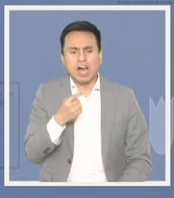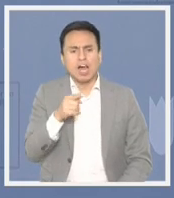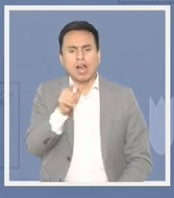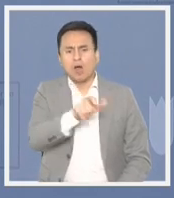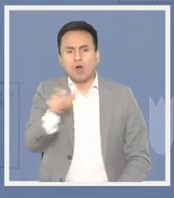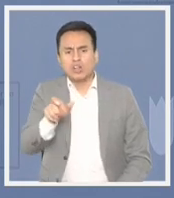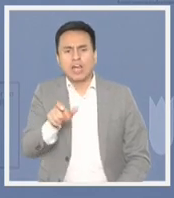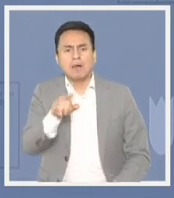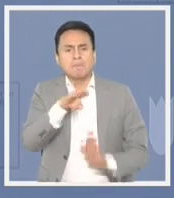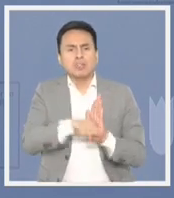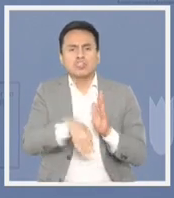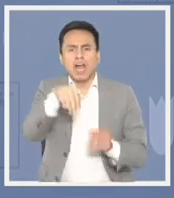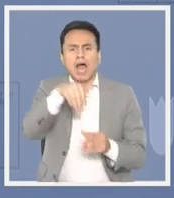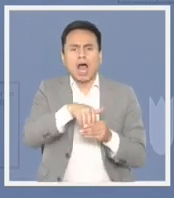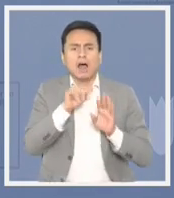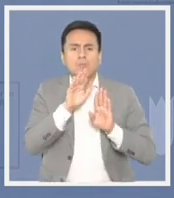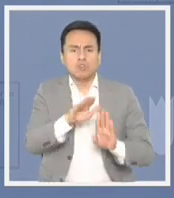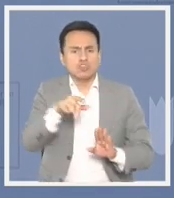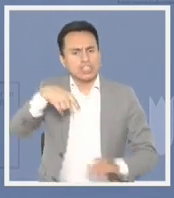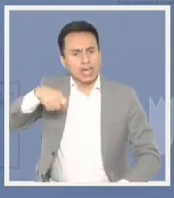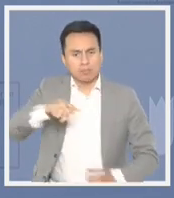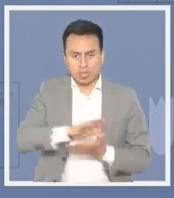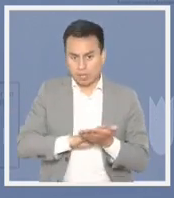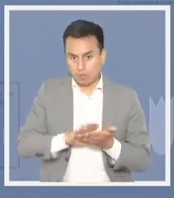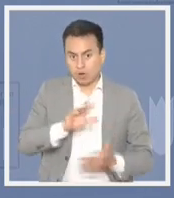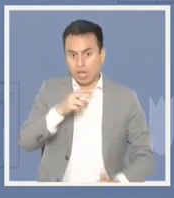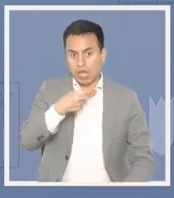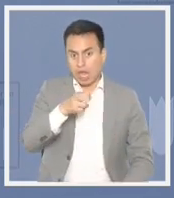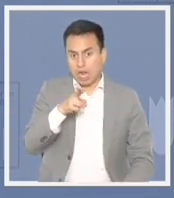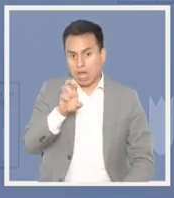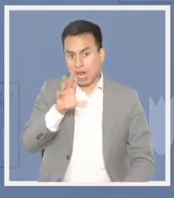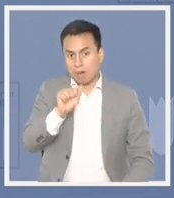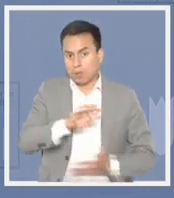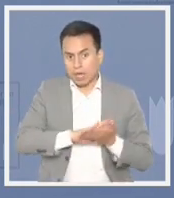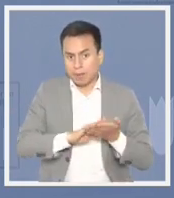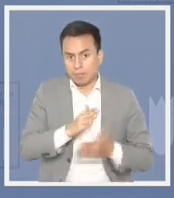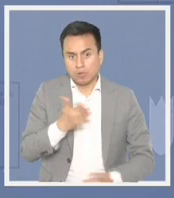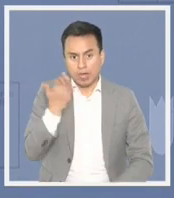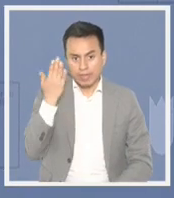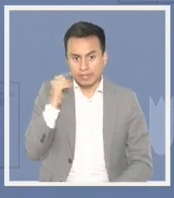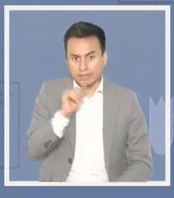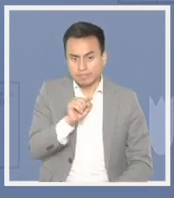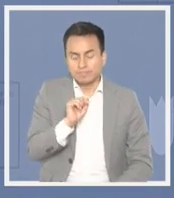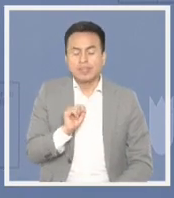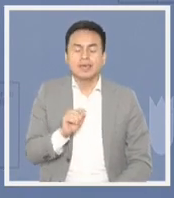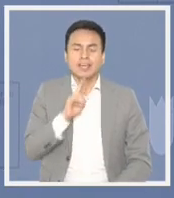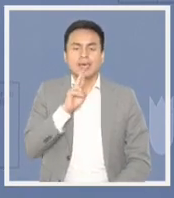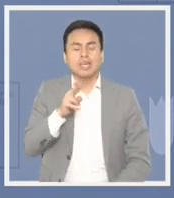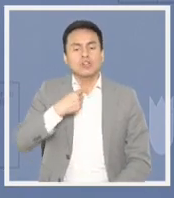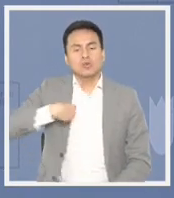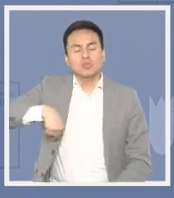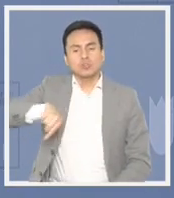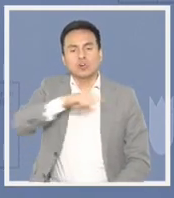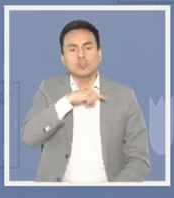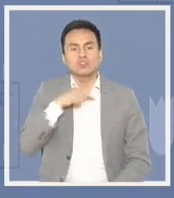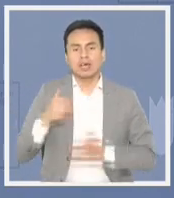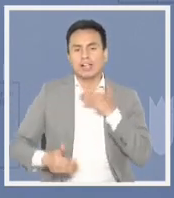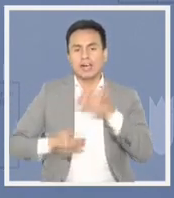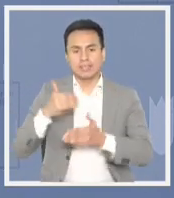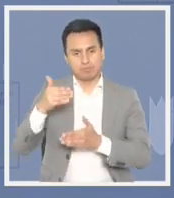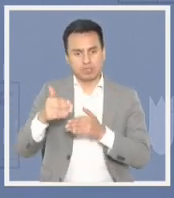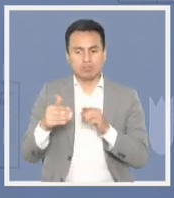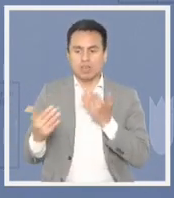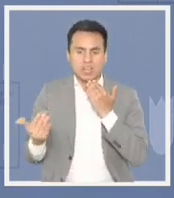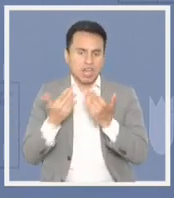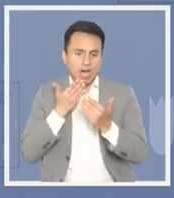tenían menos apoyo en el Senado, como lo fue Marta Herrera, por ejemplo. Bueno, nosotros hemos estado llevando adelante un proceso